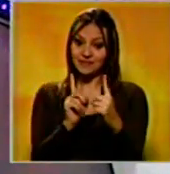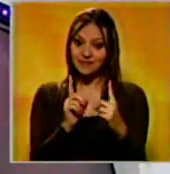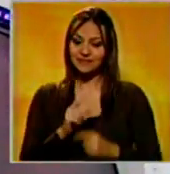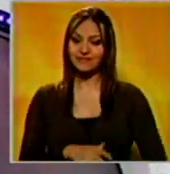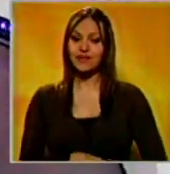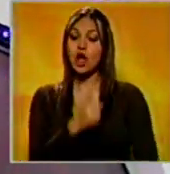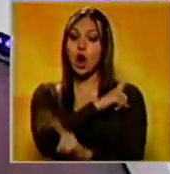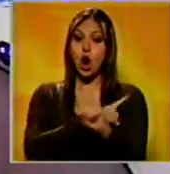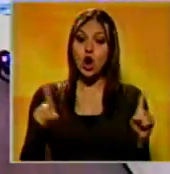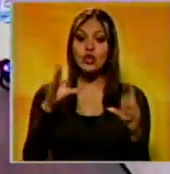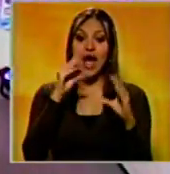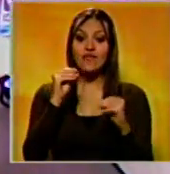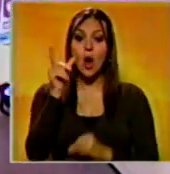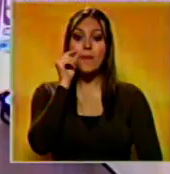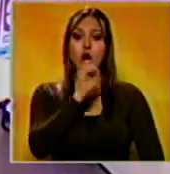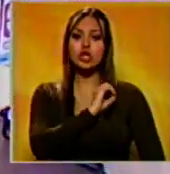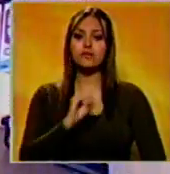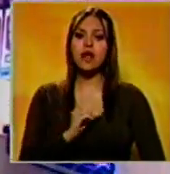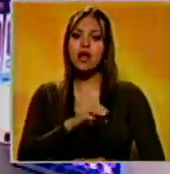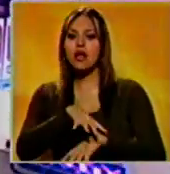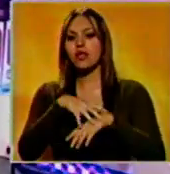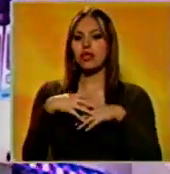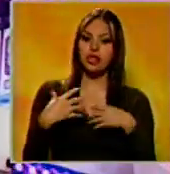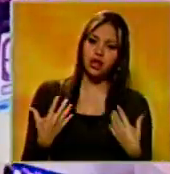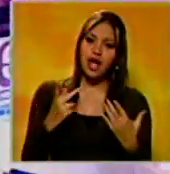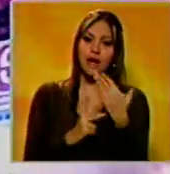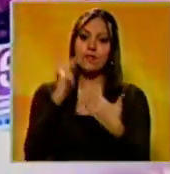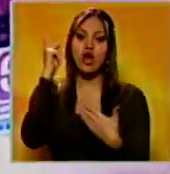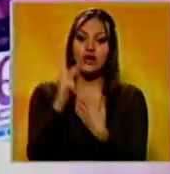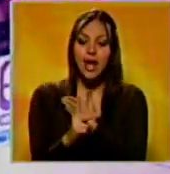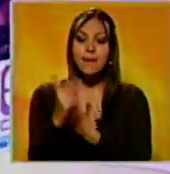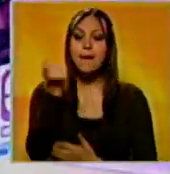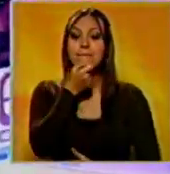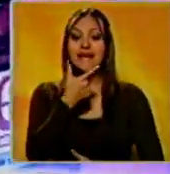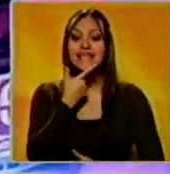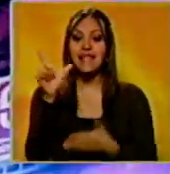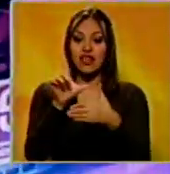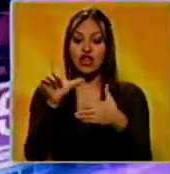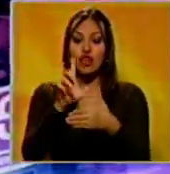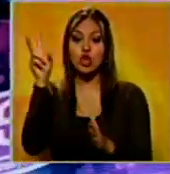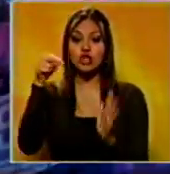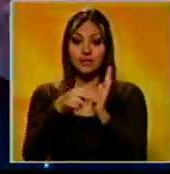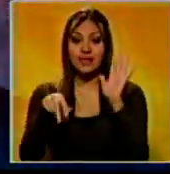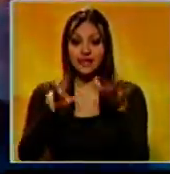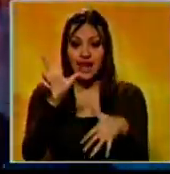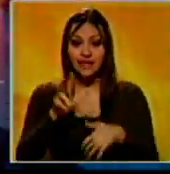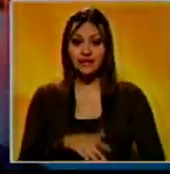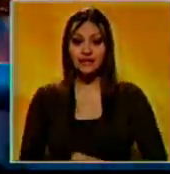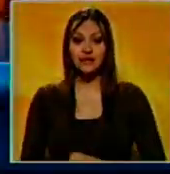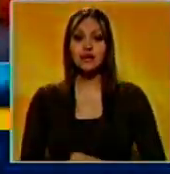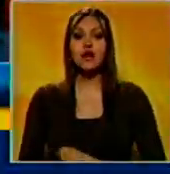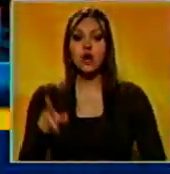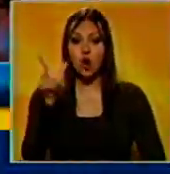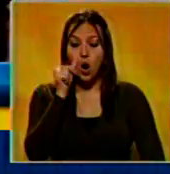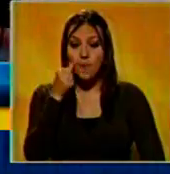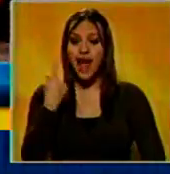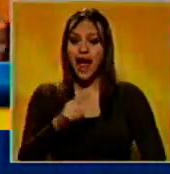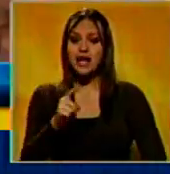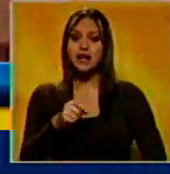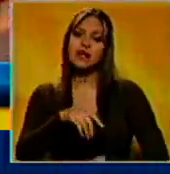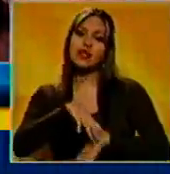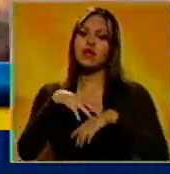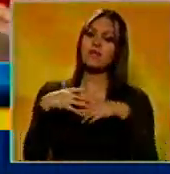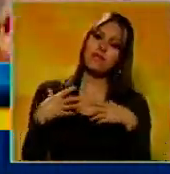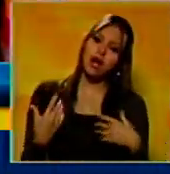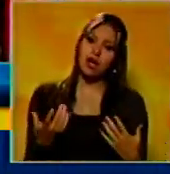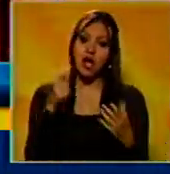de tema porque Osmel Sosa sufrió un desmayo durante el programa de Nuestra Belleza Latina 2013. El zar de la belleza sufrió un desmayo en